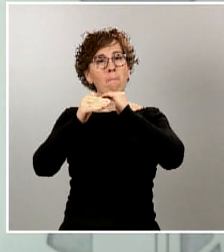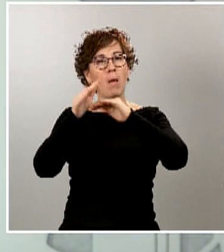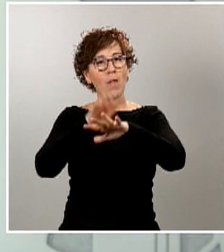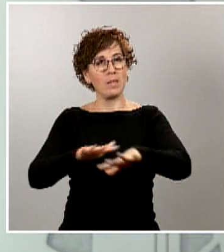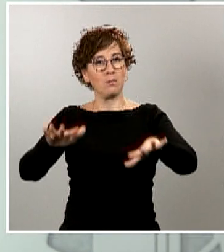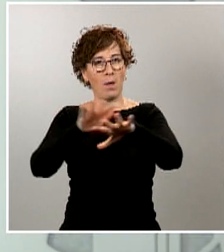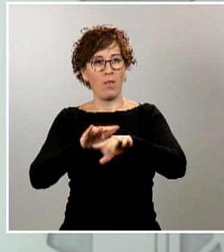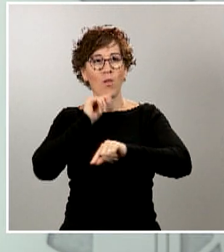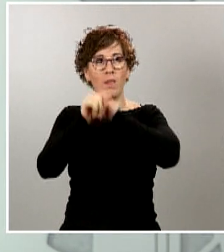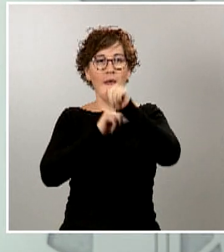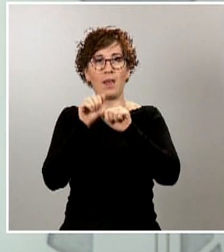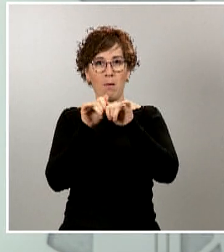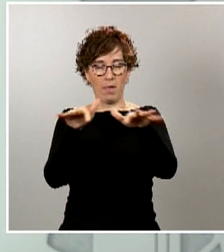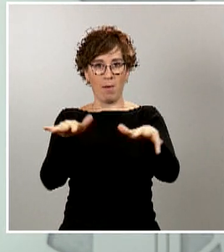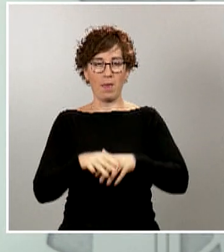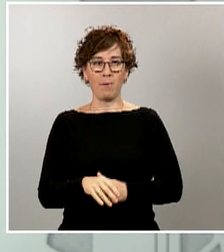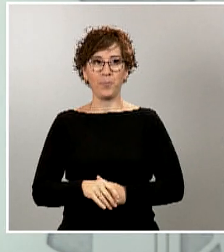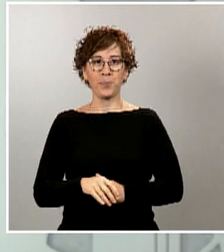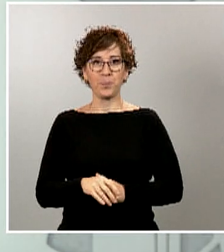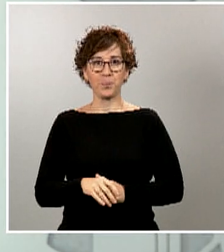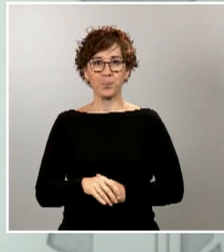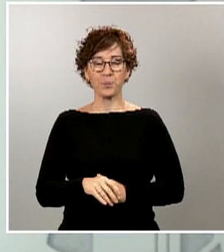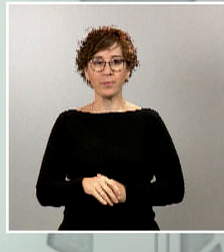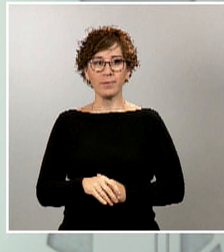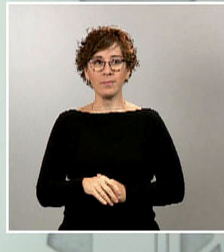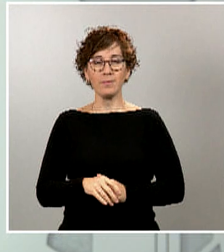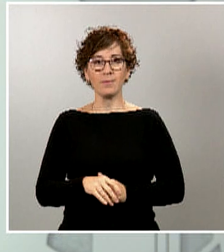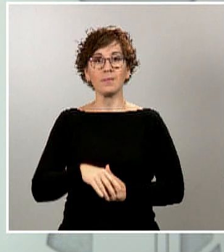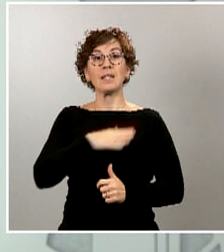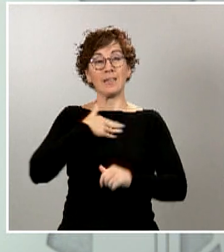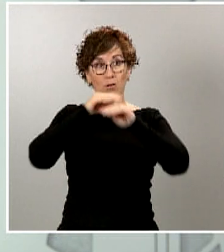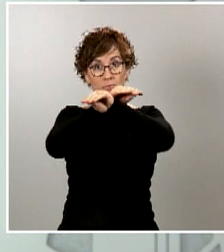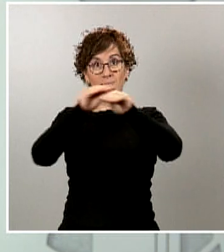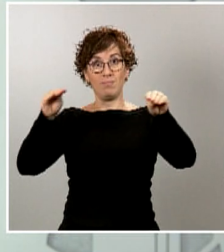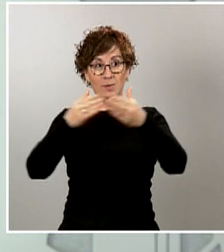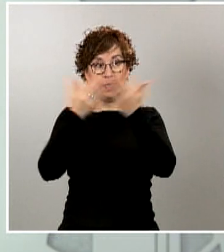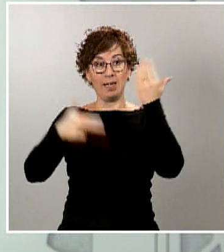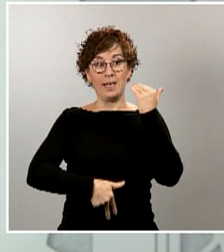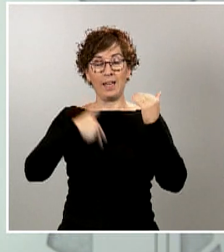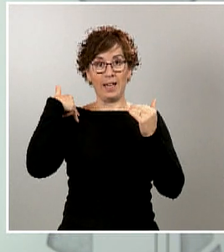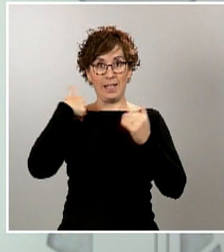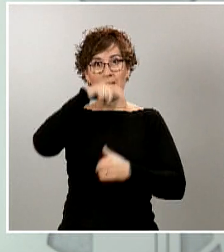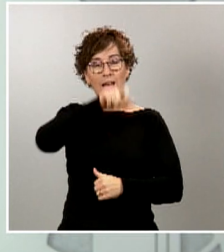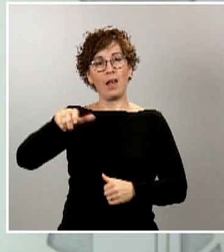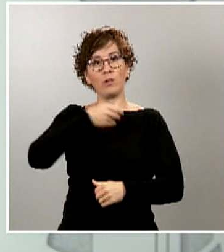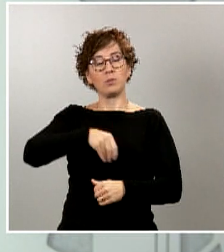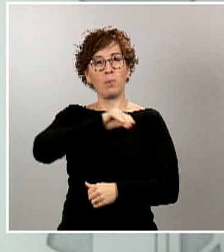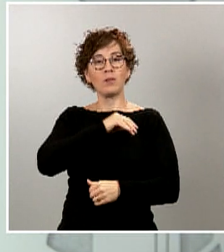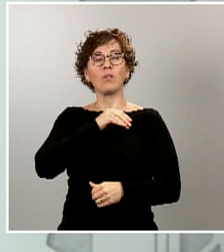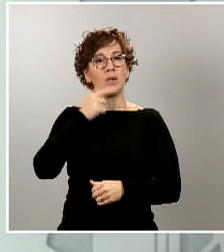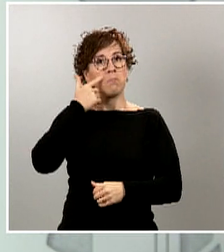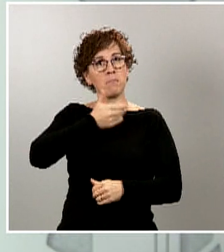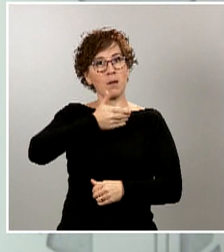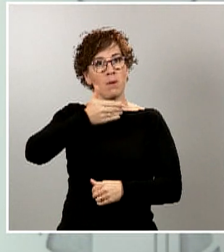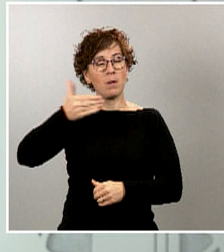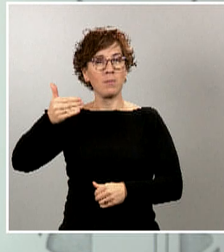Quiero también llamar la atención de todo el conjunto de ciudadanos españoles sobre el número creciente, cada vez más afortunadamente, de personas